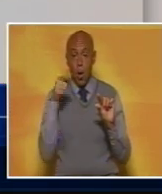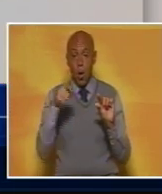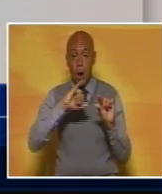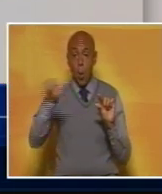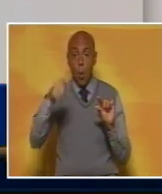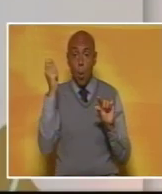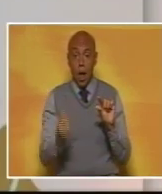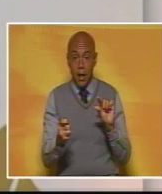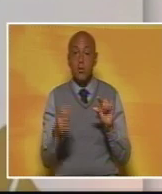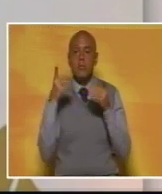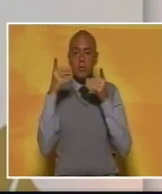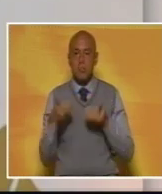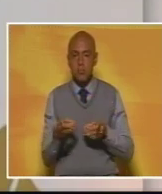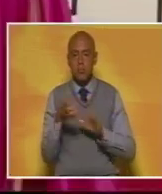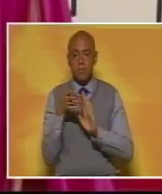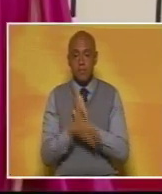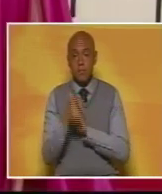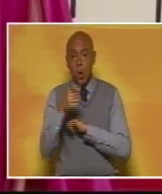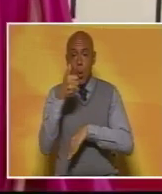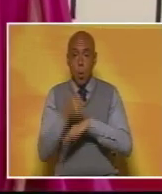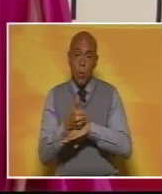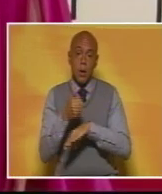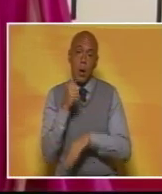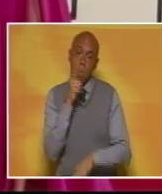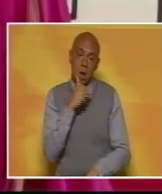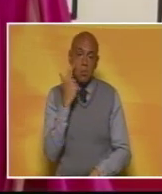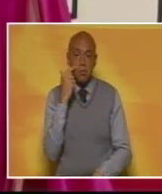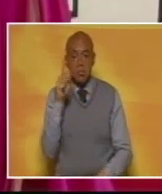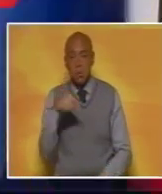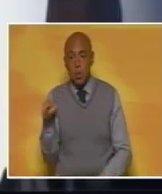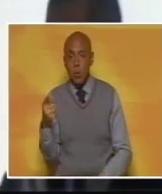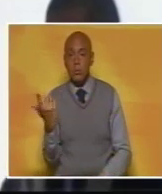que decidir sobre este asunto.